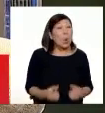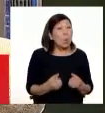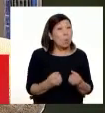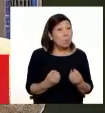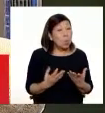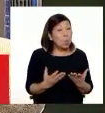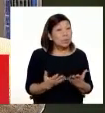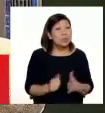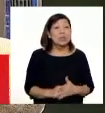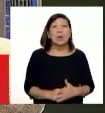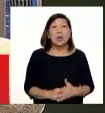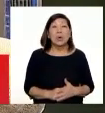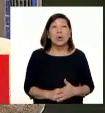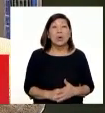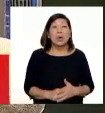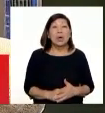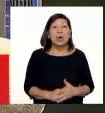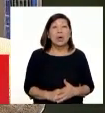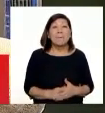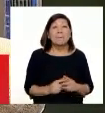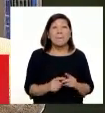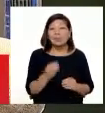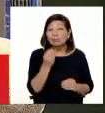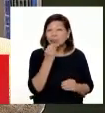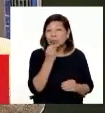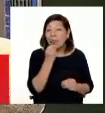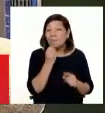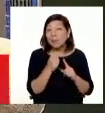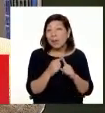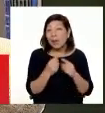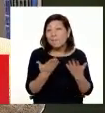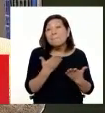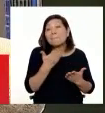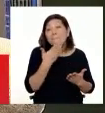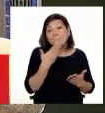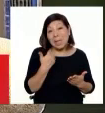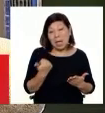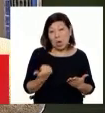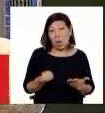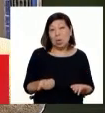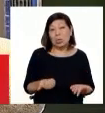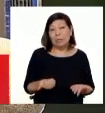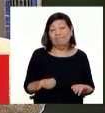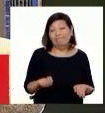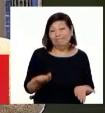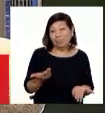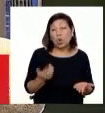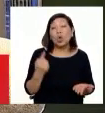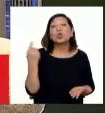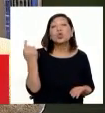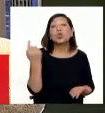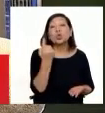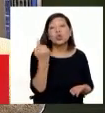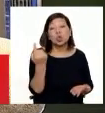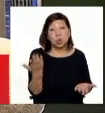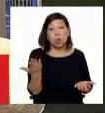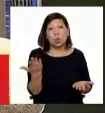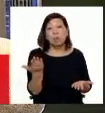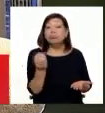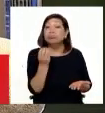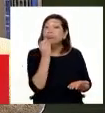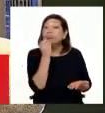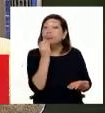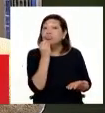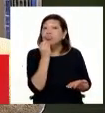muchos casos de TCA, trastornos de conducta alimentario, entonces es mejor evitar solo centrarse en un